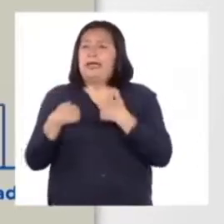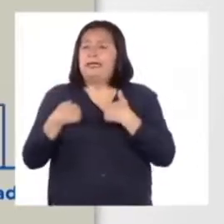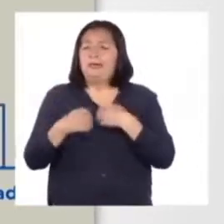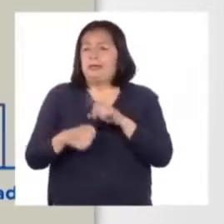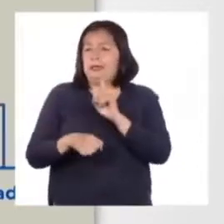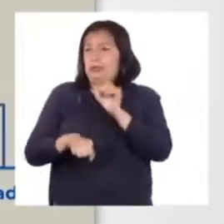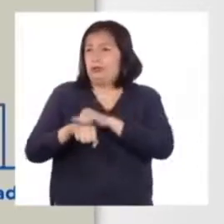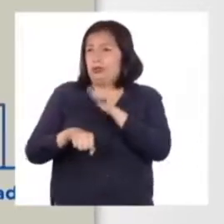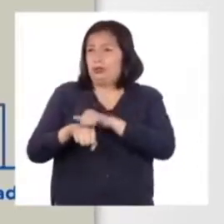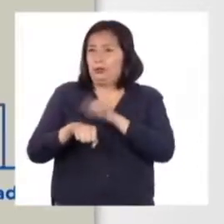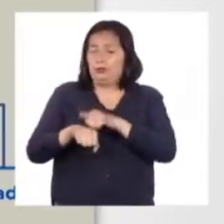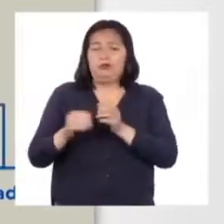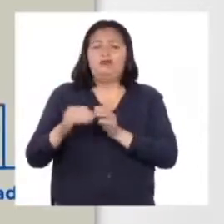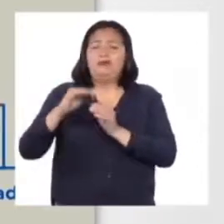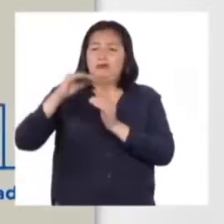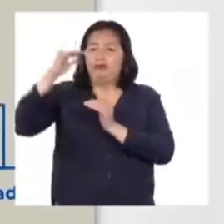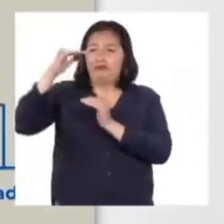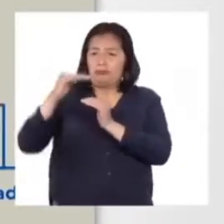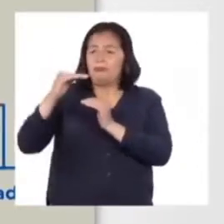número 23.